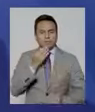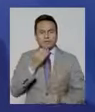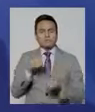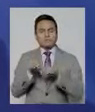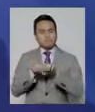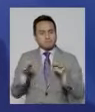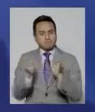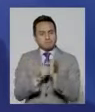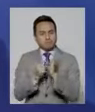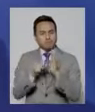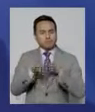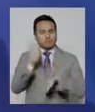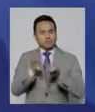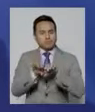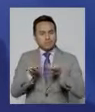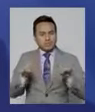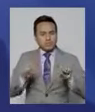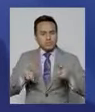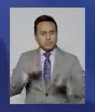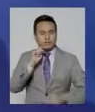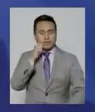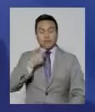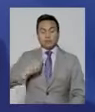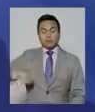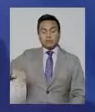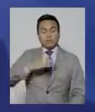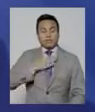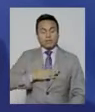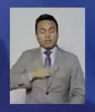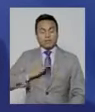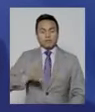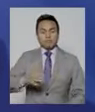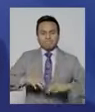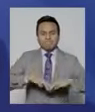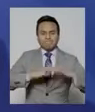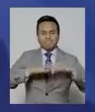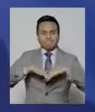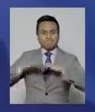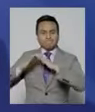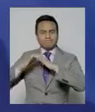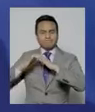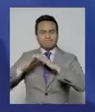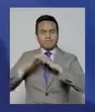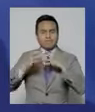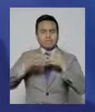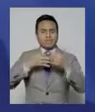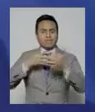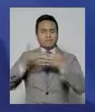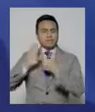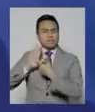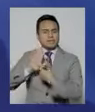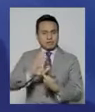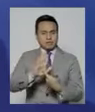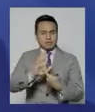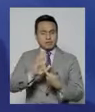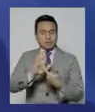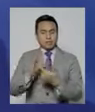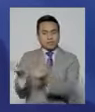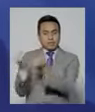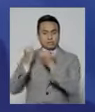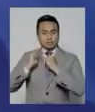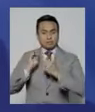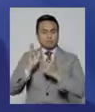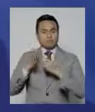un consenso. Lo que queremos justamente es seguir fortaleciendo la transparencia de nuestros